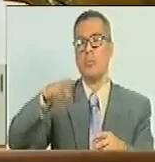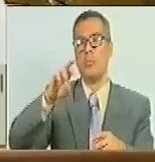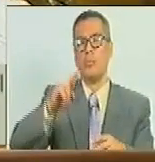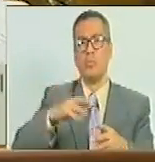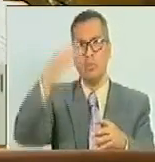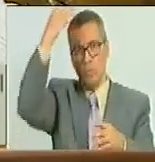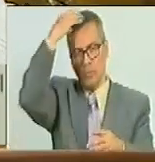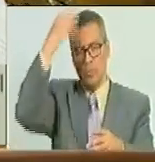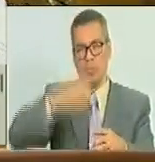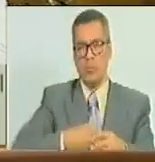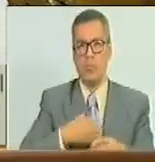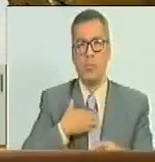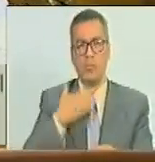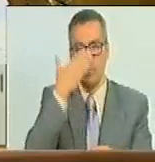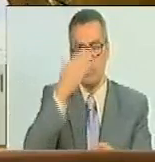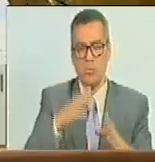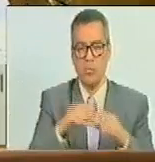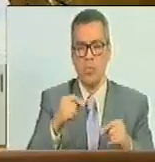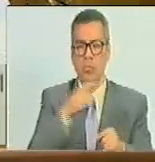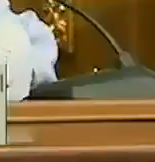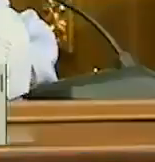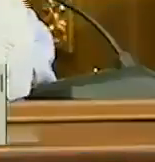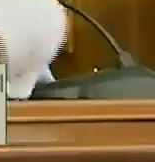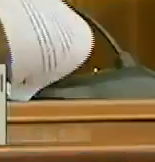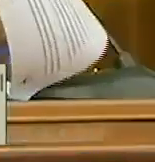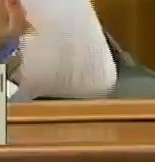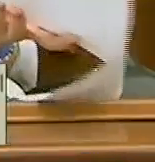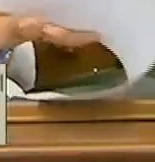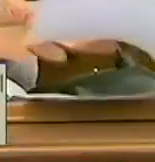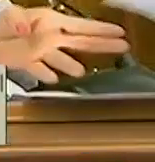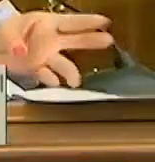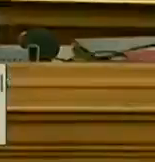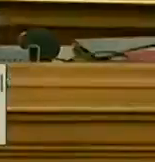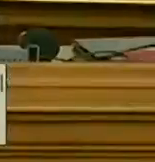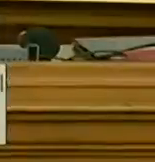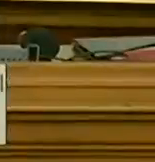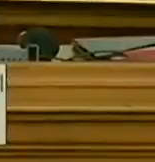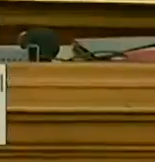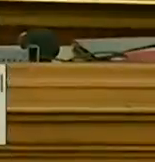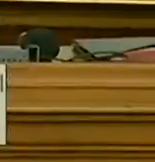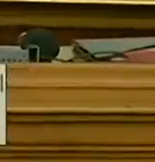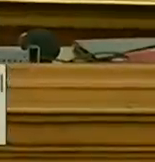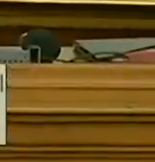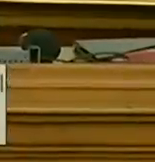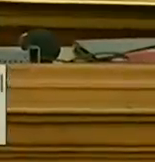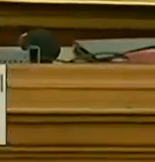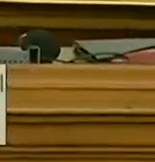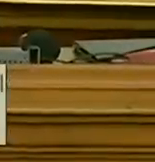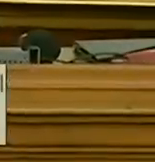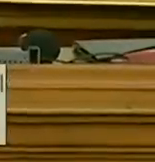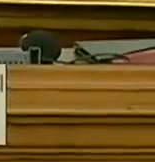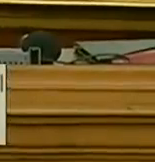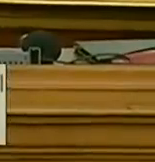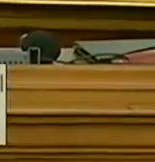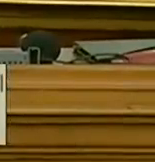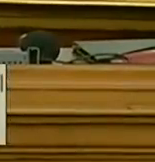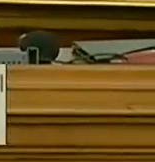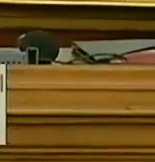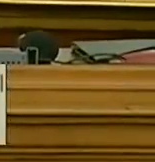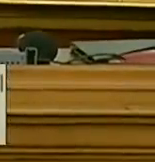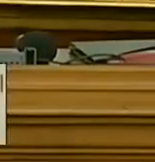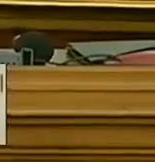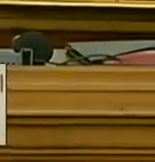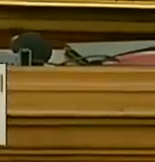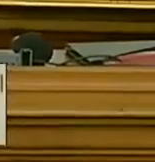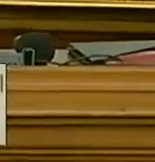y al Reino de Arabia Saudita. Es todo, ciudadano presidente. Gracias, secretaria. Voy a dejar en el derecho de palabra al